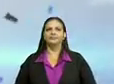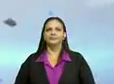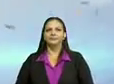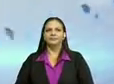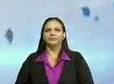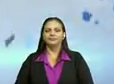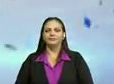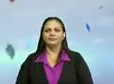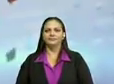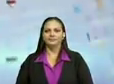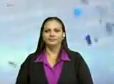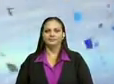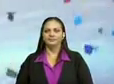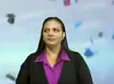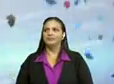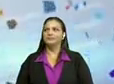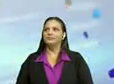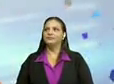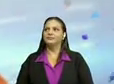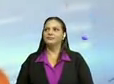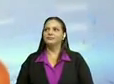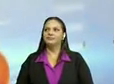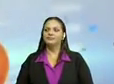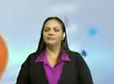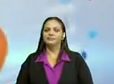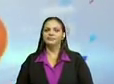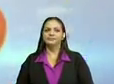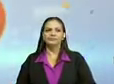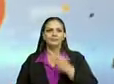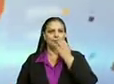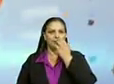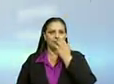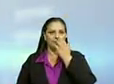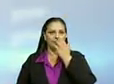quedó dormido! ¡No puede ser! ¡Se te seco!